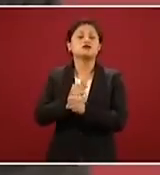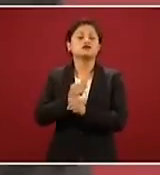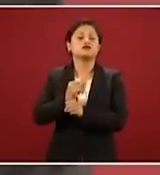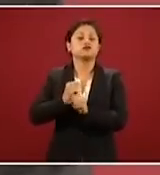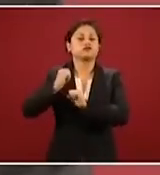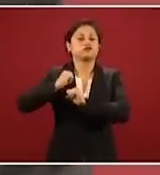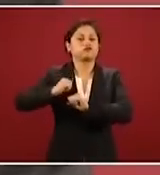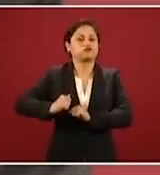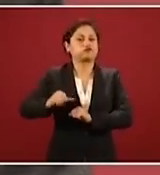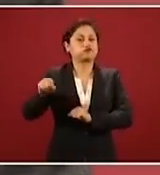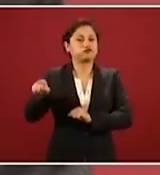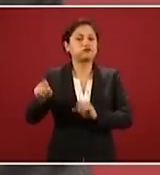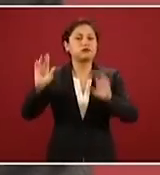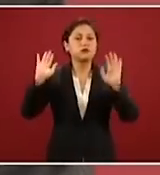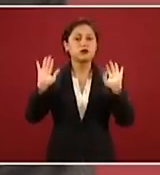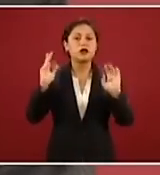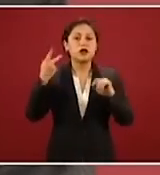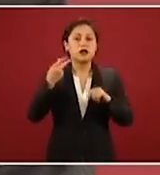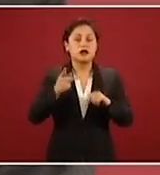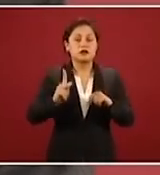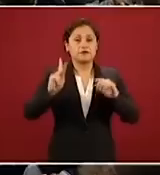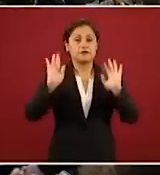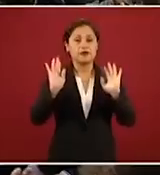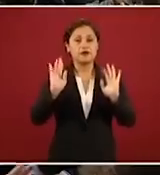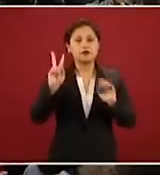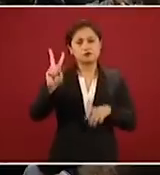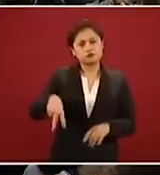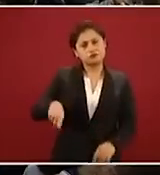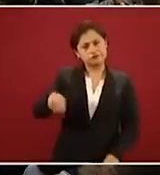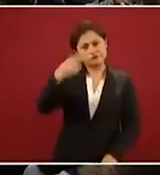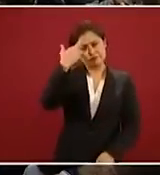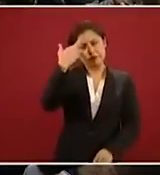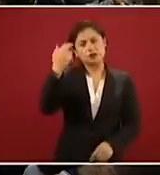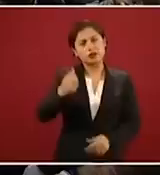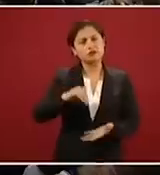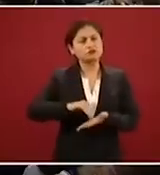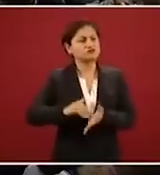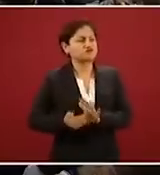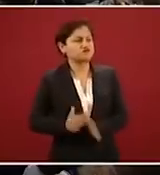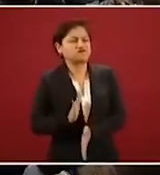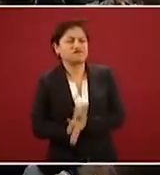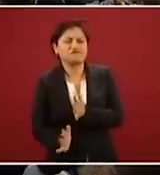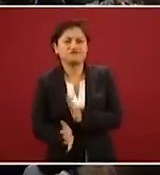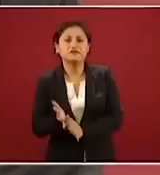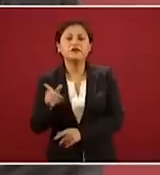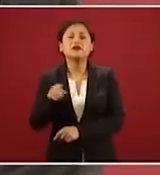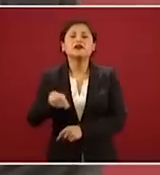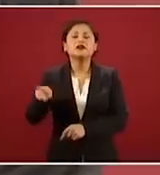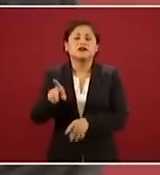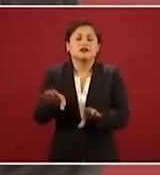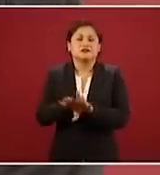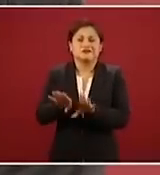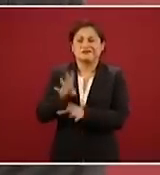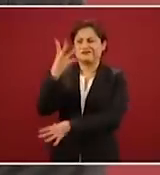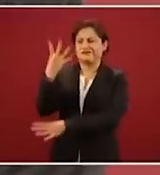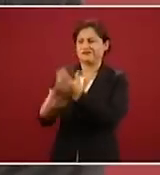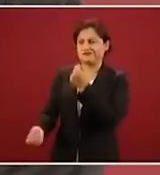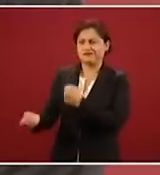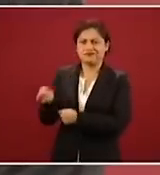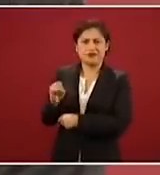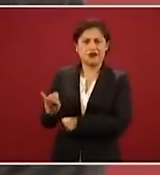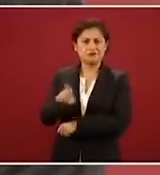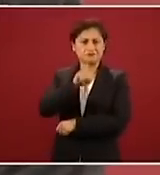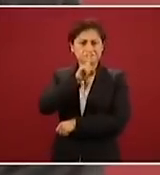no, ¿para qué ocultar las cosas? O sea, ¿cómo se van a llevar a cabo estas fugas así, de